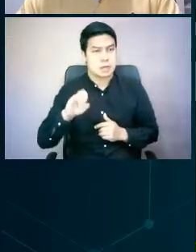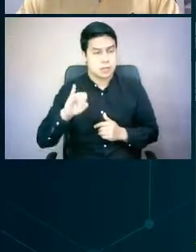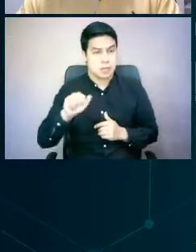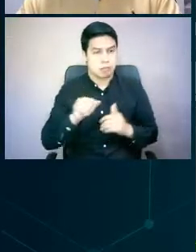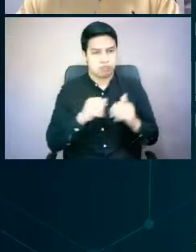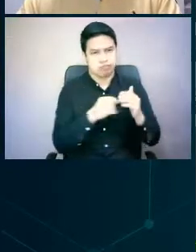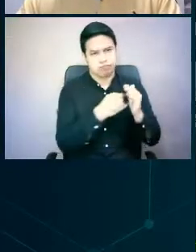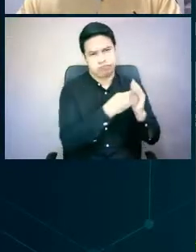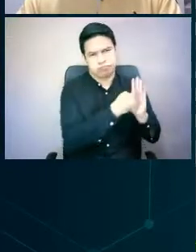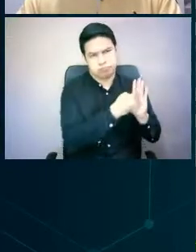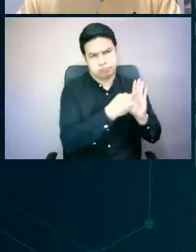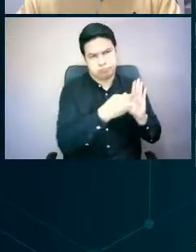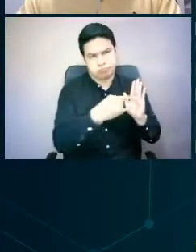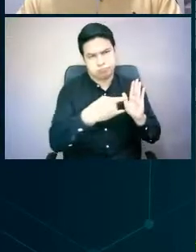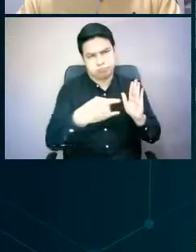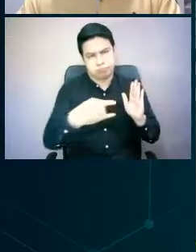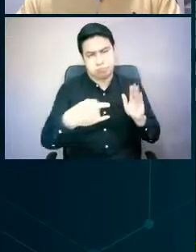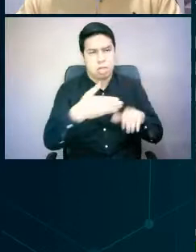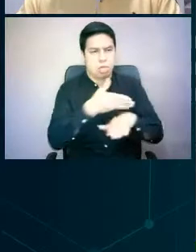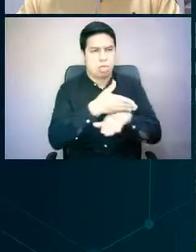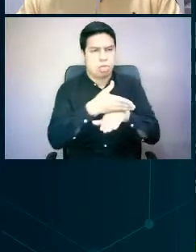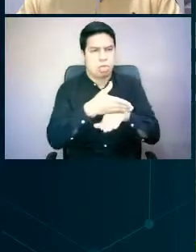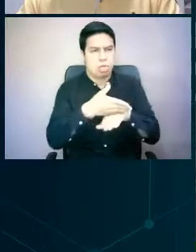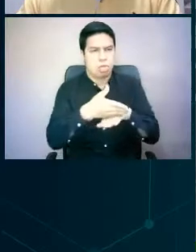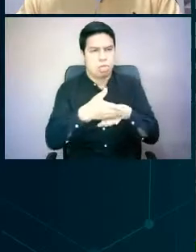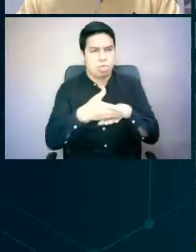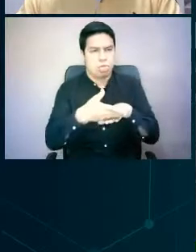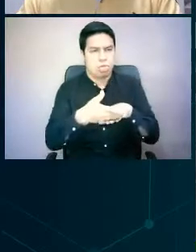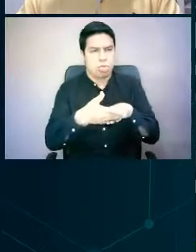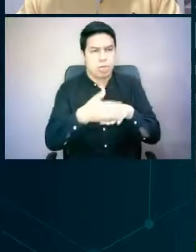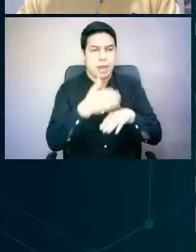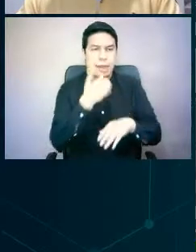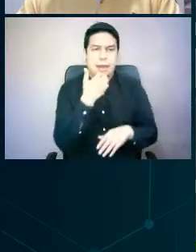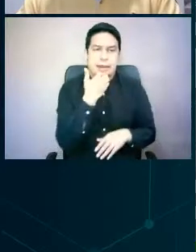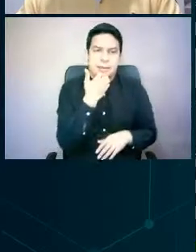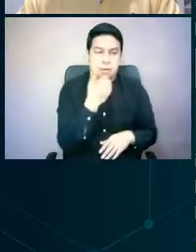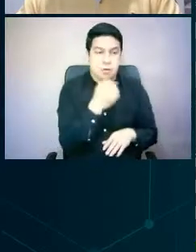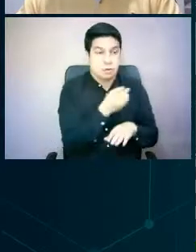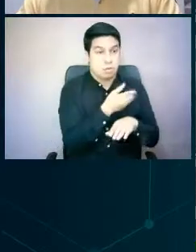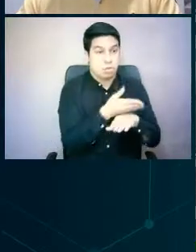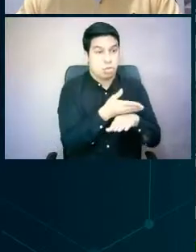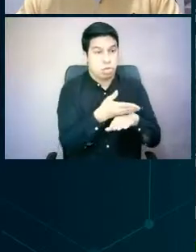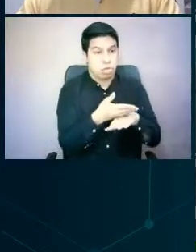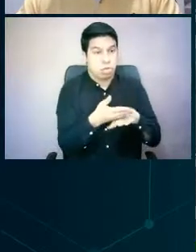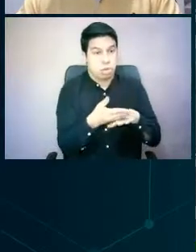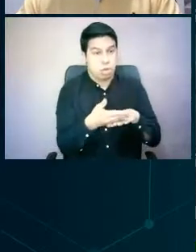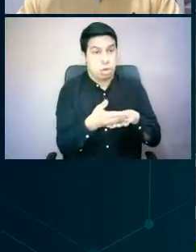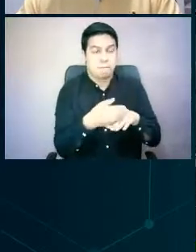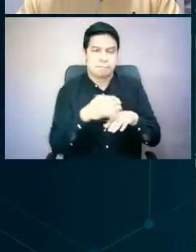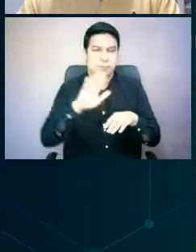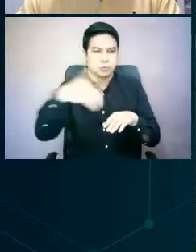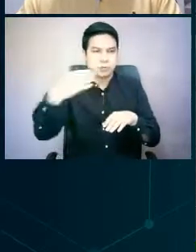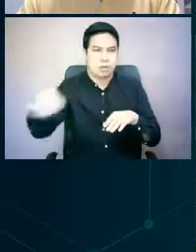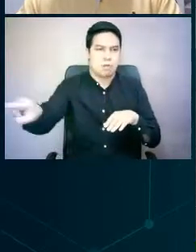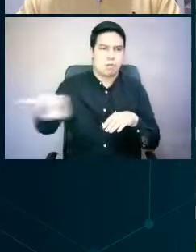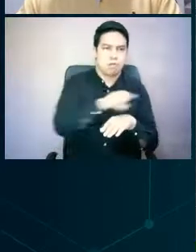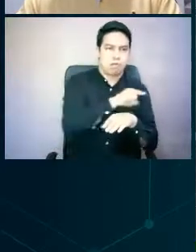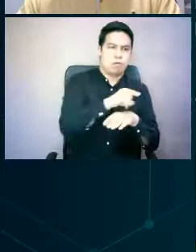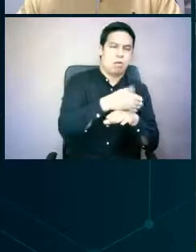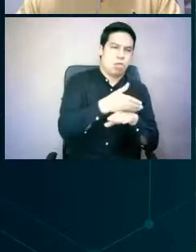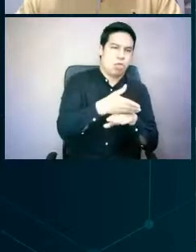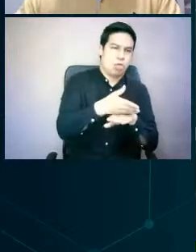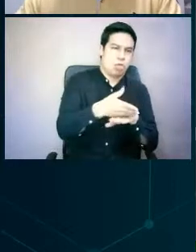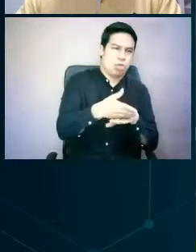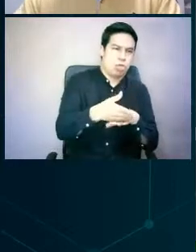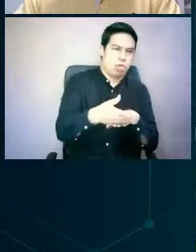información son similares en ambos sentidos del flujo. Tomemos en consideración la imagencita que estamos viendo. Un canal sería simétrico